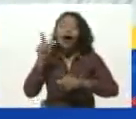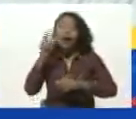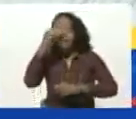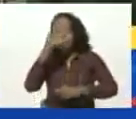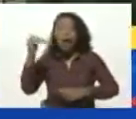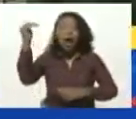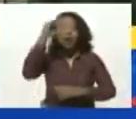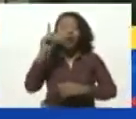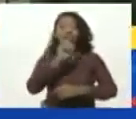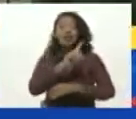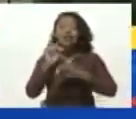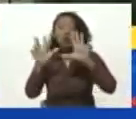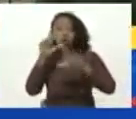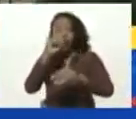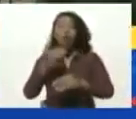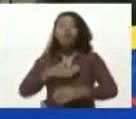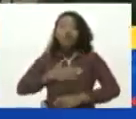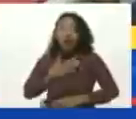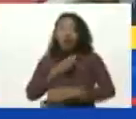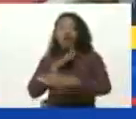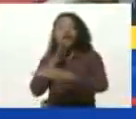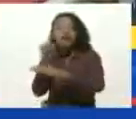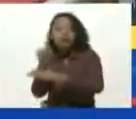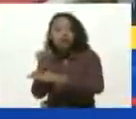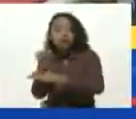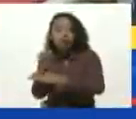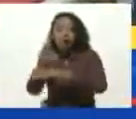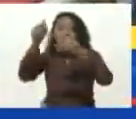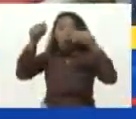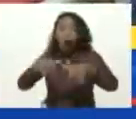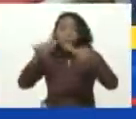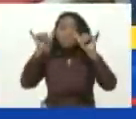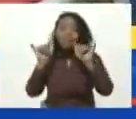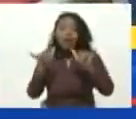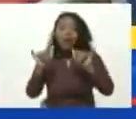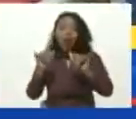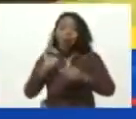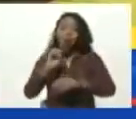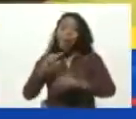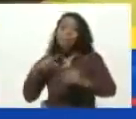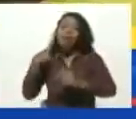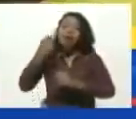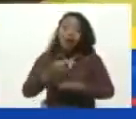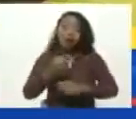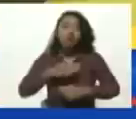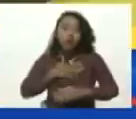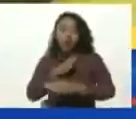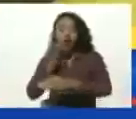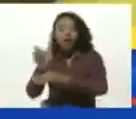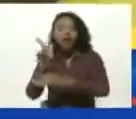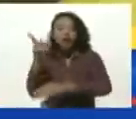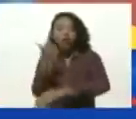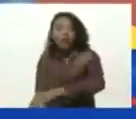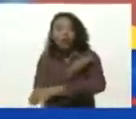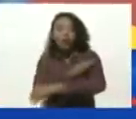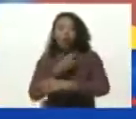18 años puede acudir hoy mismo, mañana, a su vacunación.